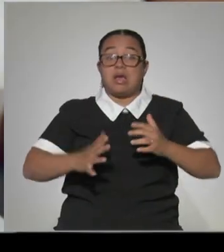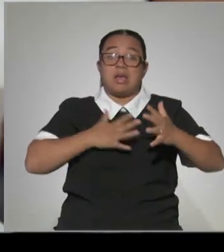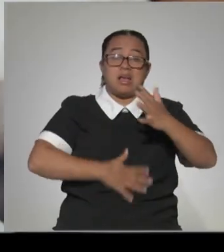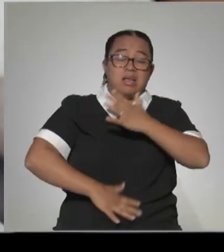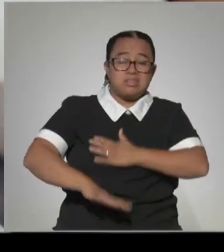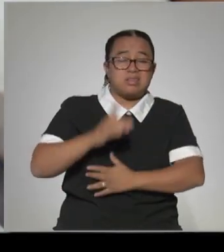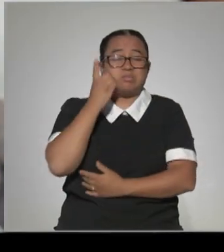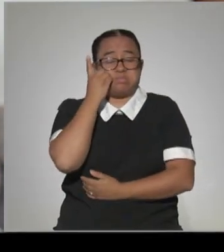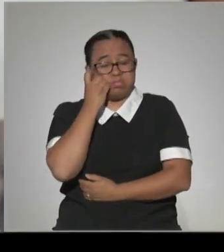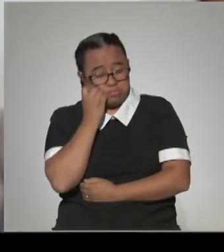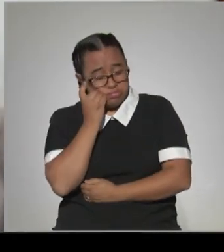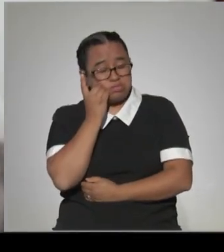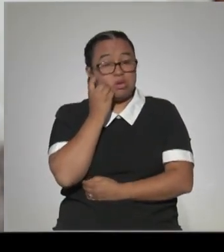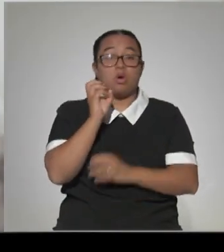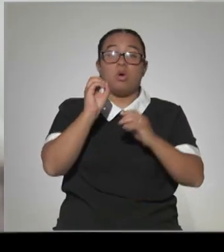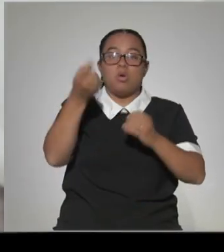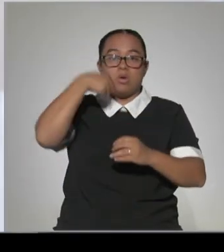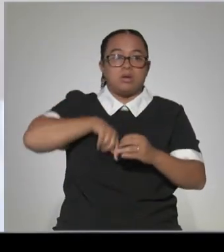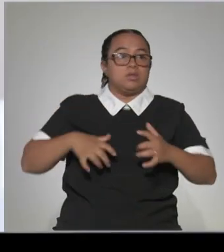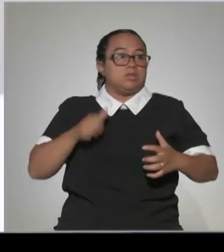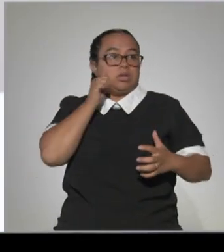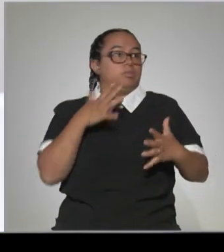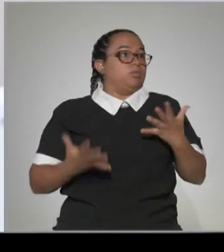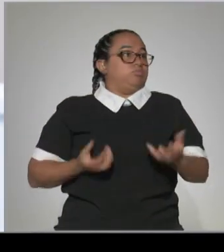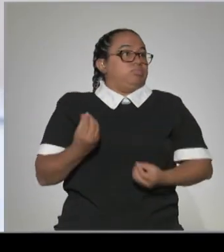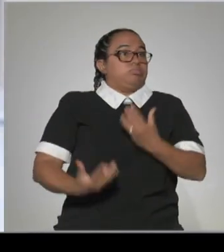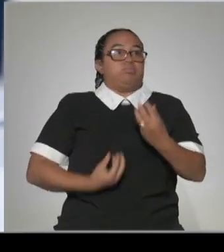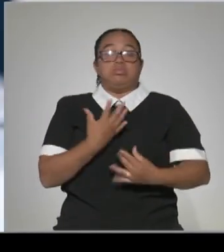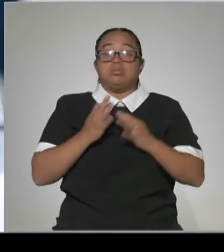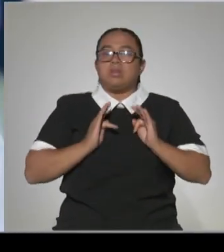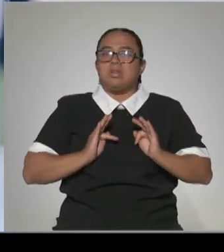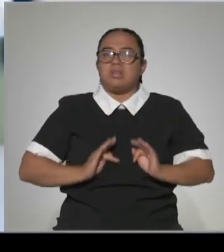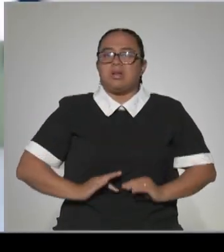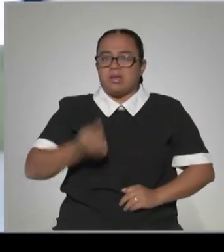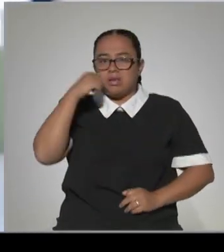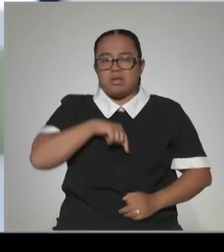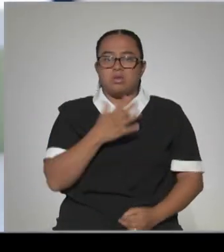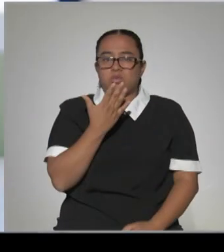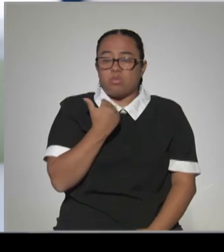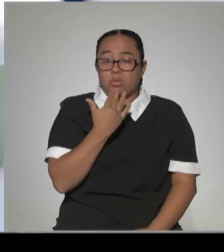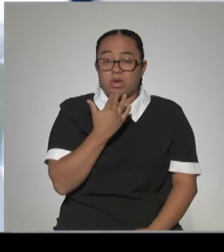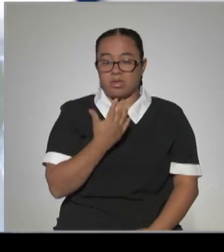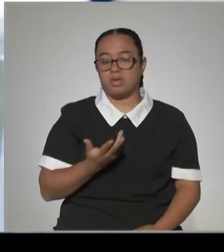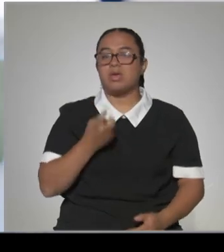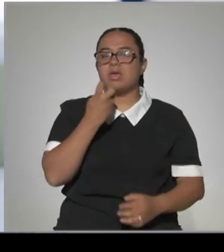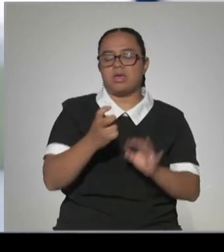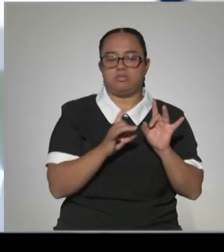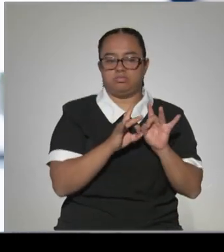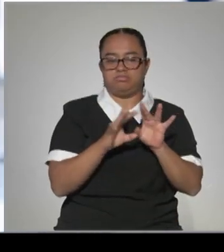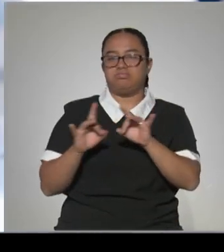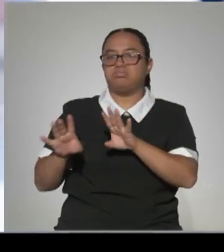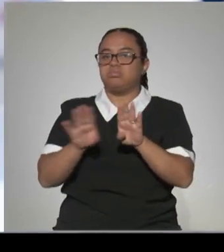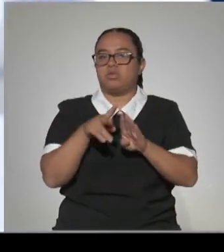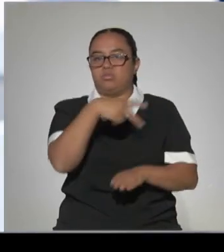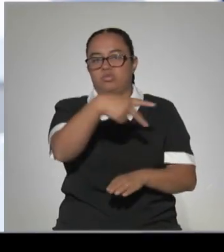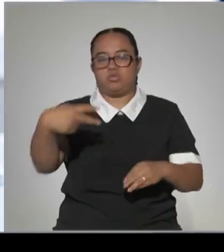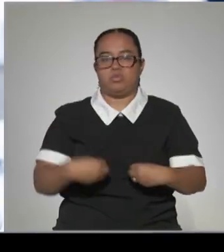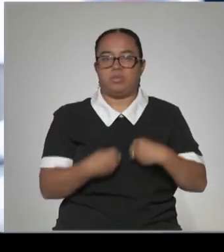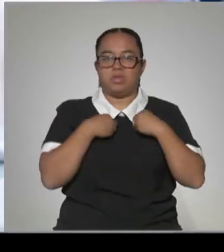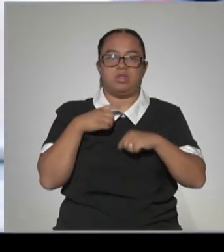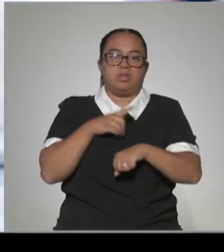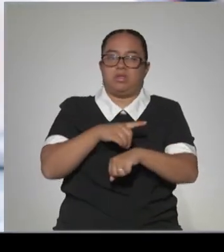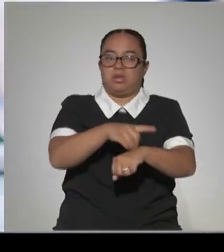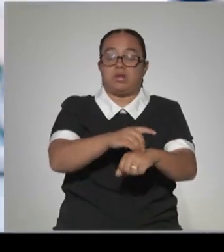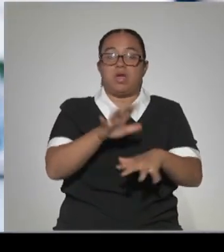y dificultad para relajarse. Puede influir en la forma en que reaccionamos ante las situaciones diarias, aumentando